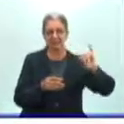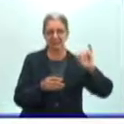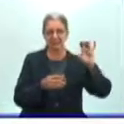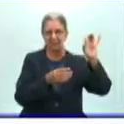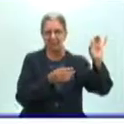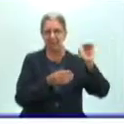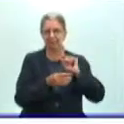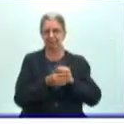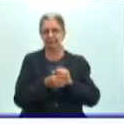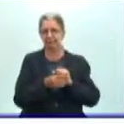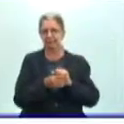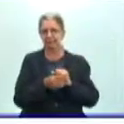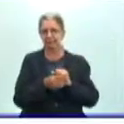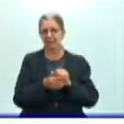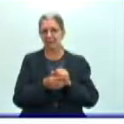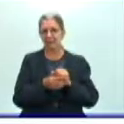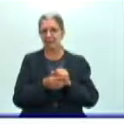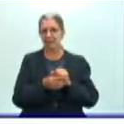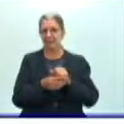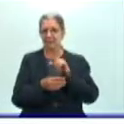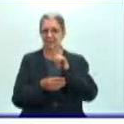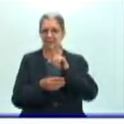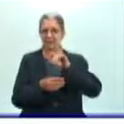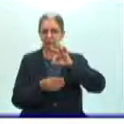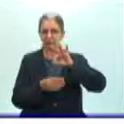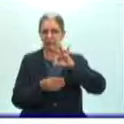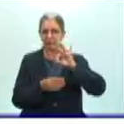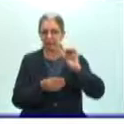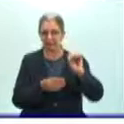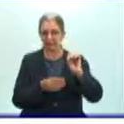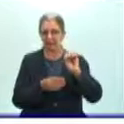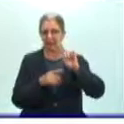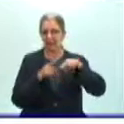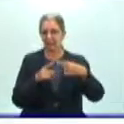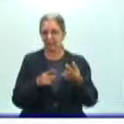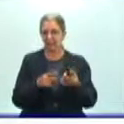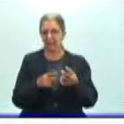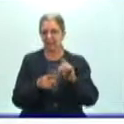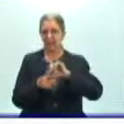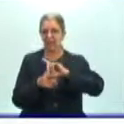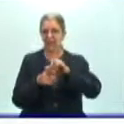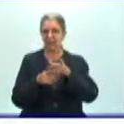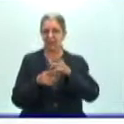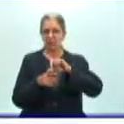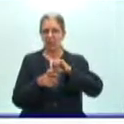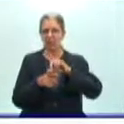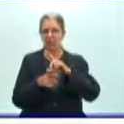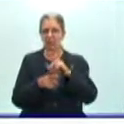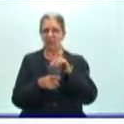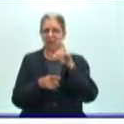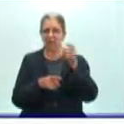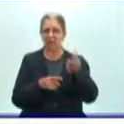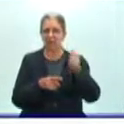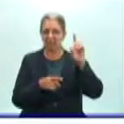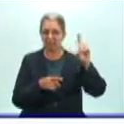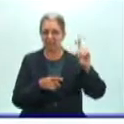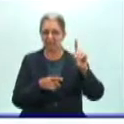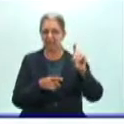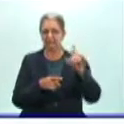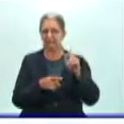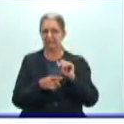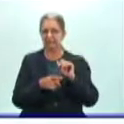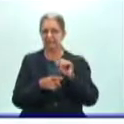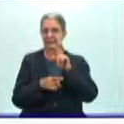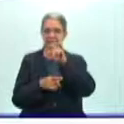para después calcular la amplitud del arco AD. En este caso sería 64, al sustraerle